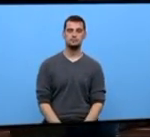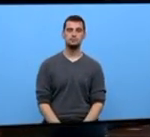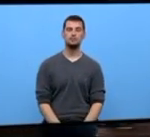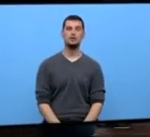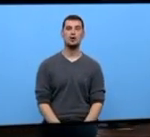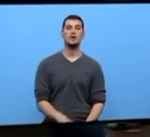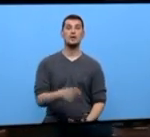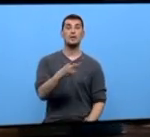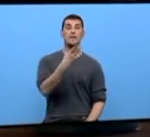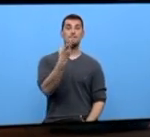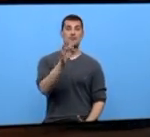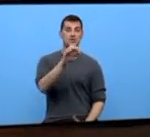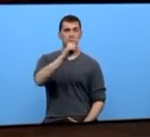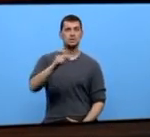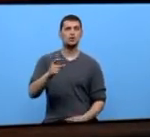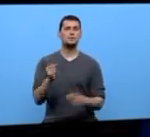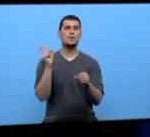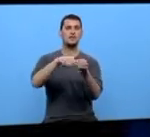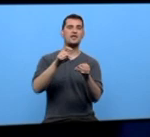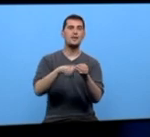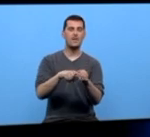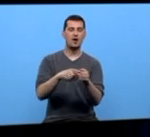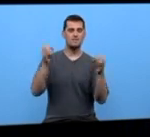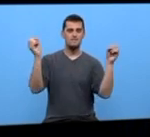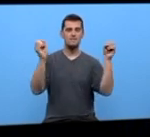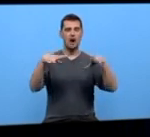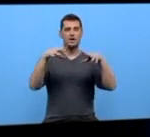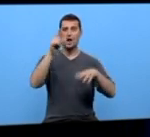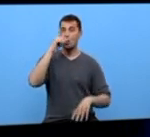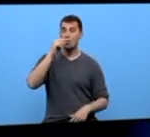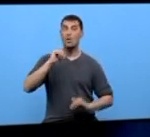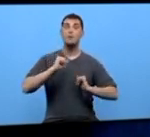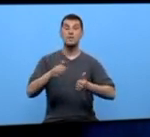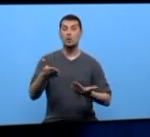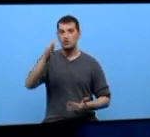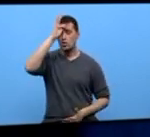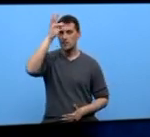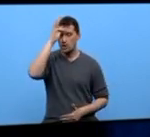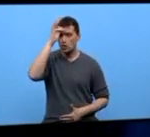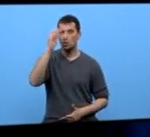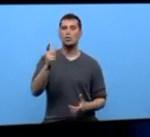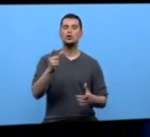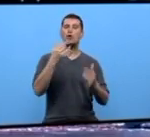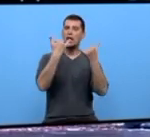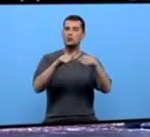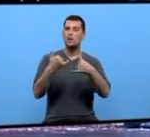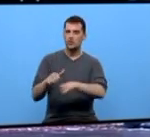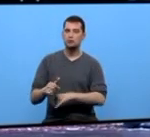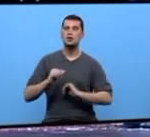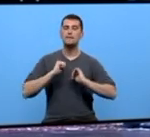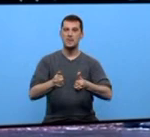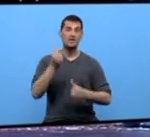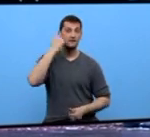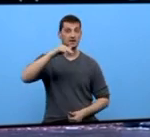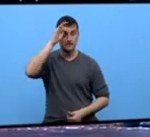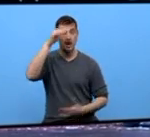20 magos participarán na 10ª edición do Lugo Máxico, que dará comezo este domingo. As actuacións continuarán ao longo da semana, ata o